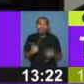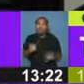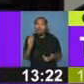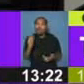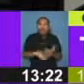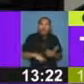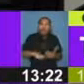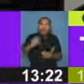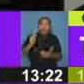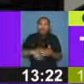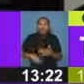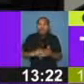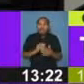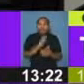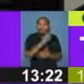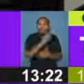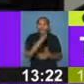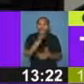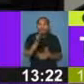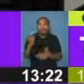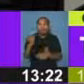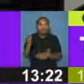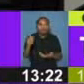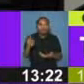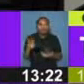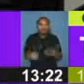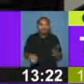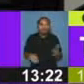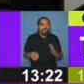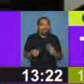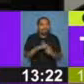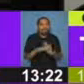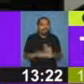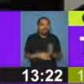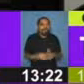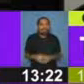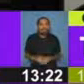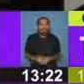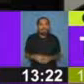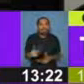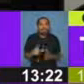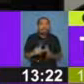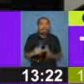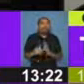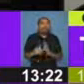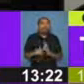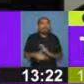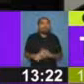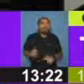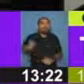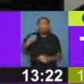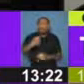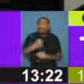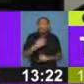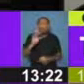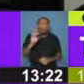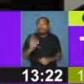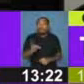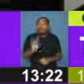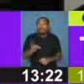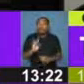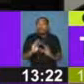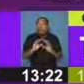equipos importados y eso ha demorado por eso hasta fin de año vamos a estar entregando el 100% de todos